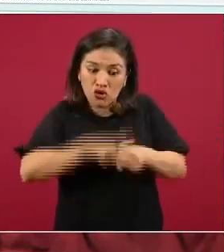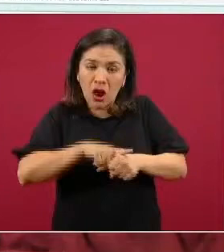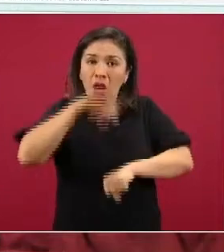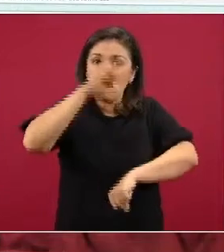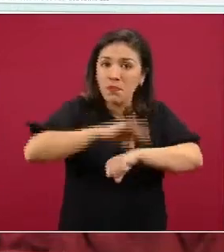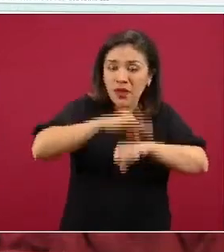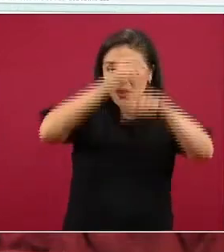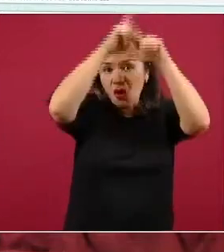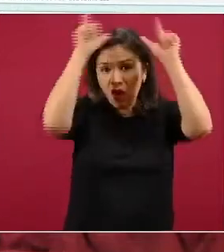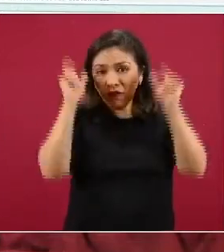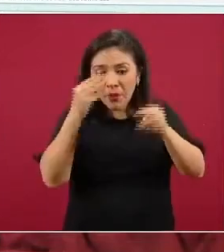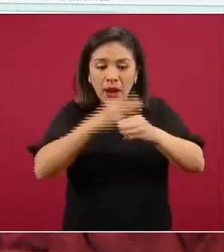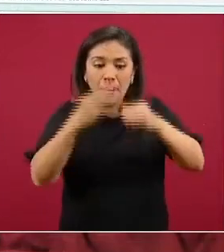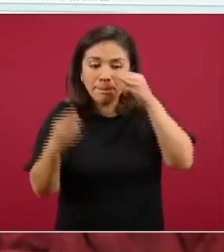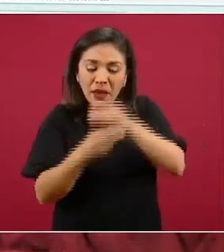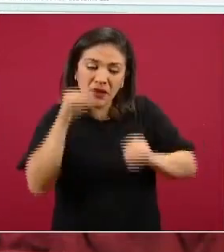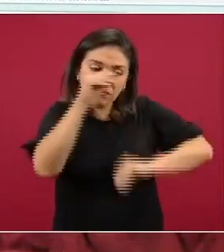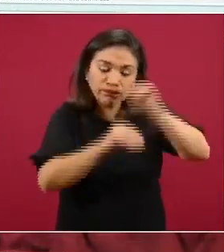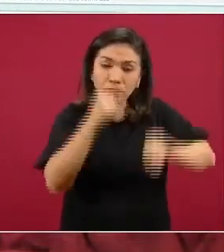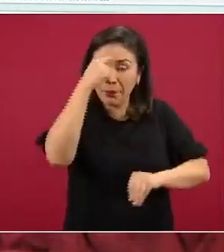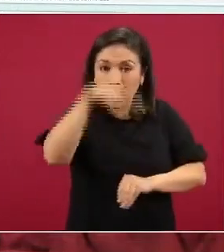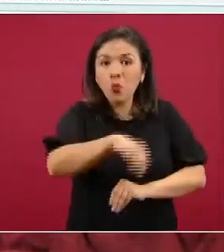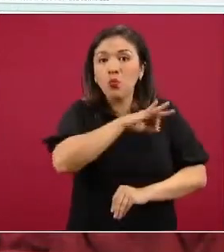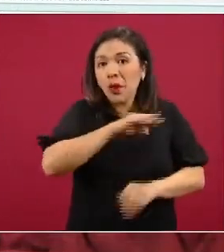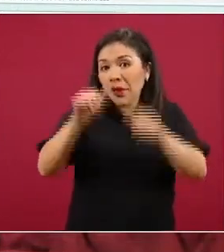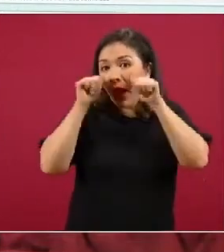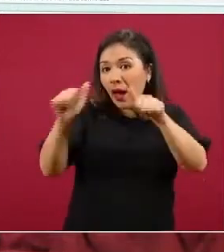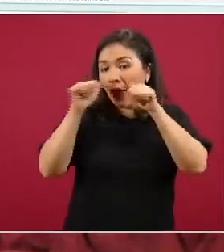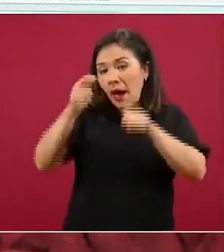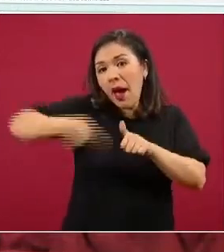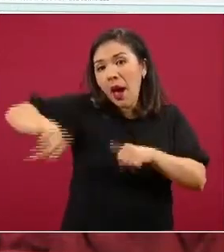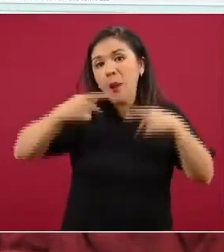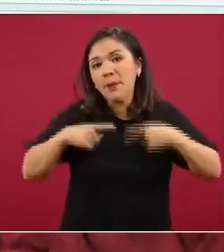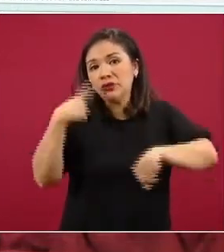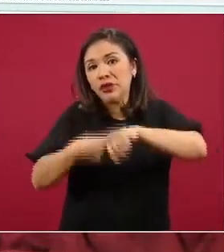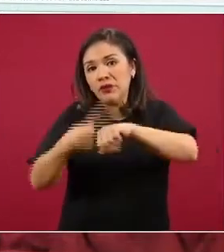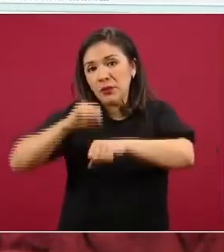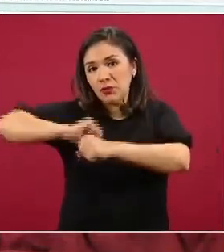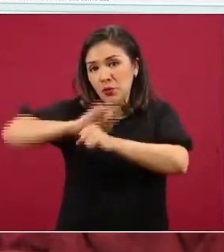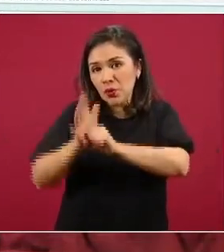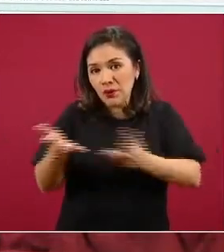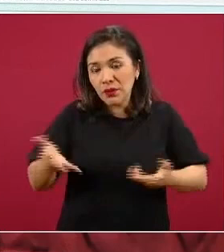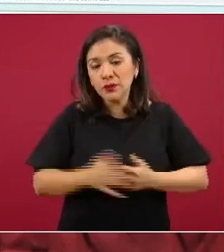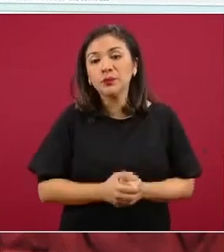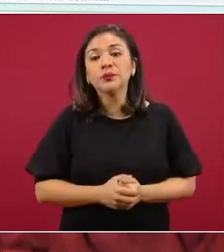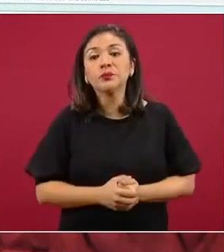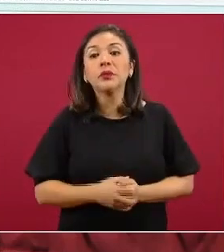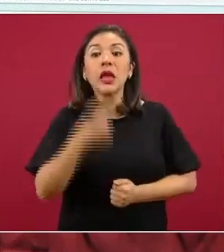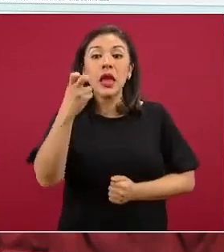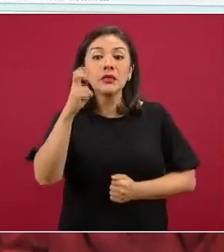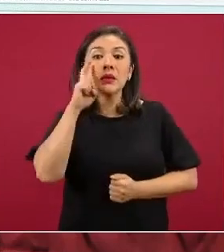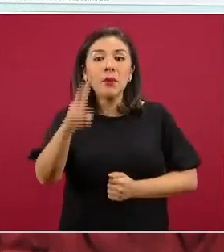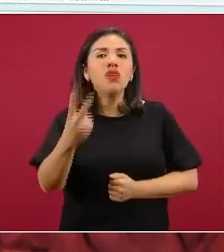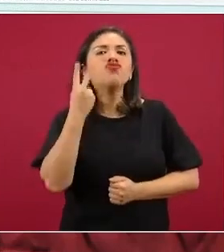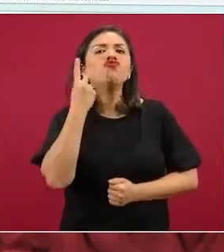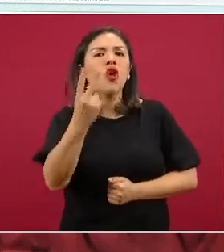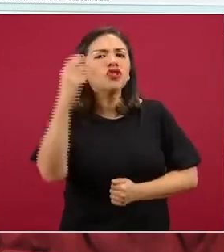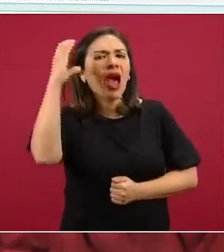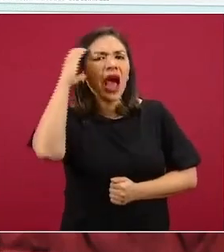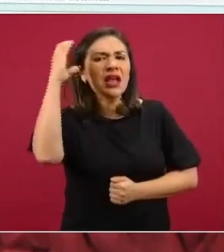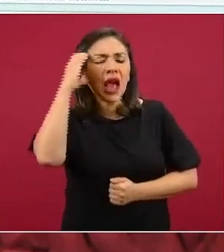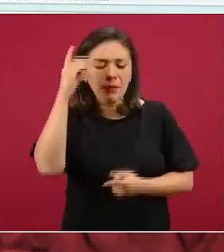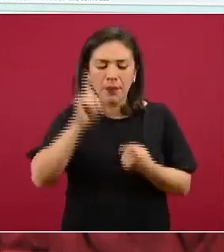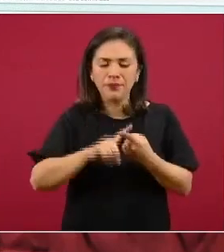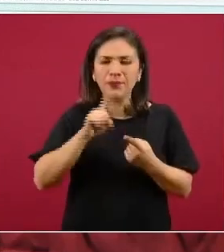insumos y equipamiento para la atención de pacientes con COVID. Aquí reflejamos dos tipos de camas: